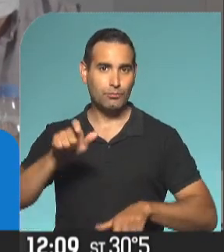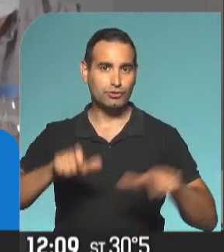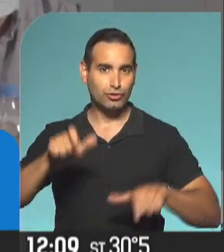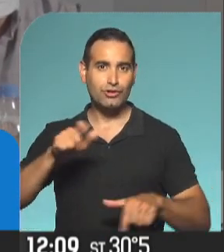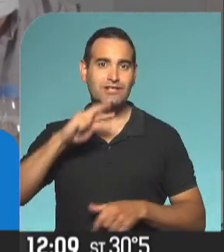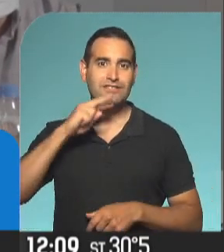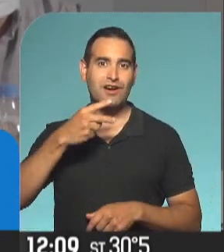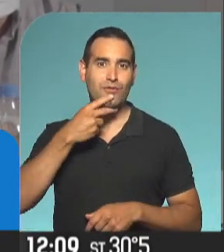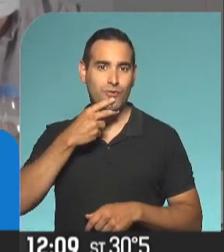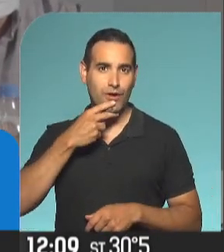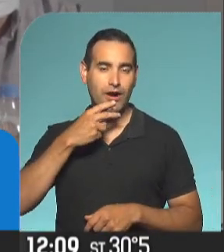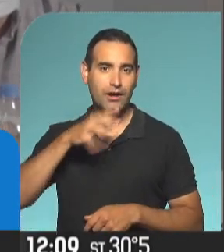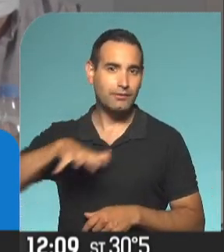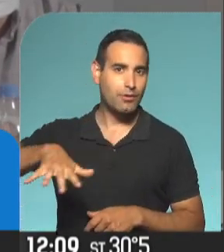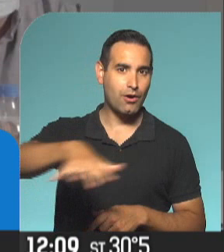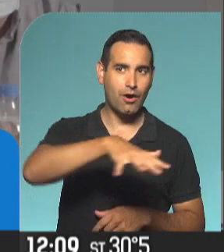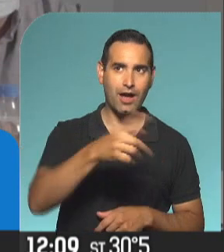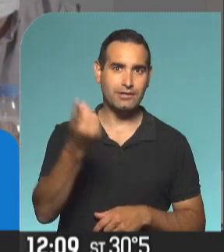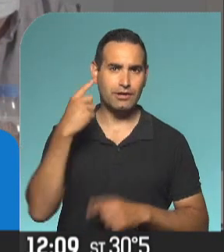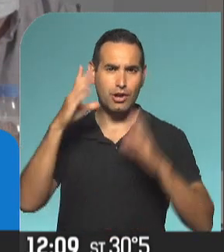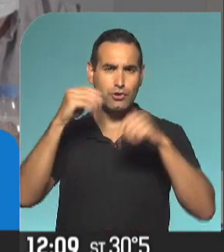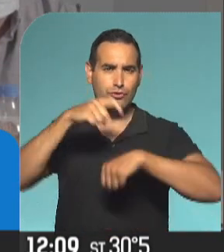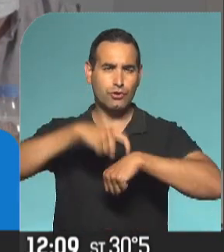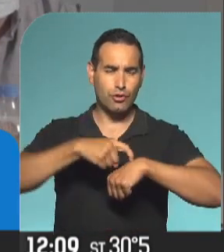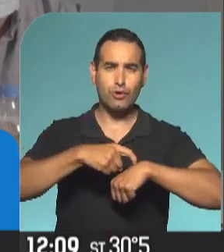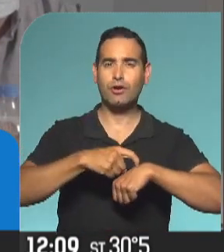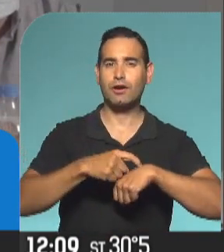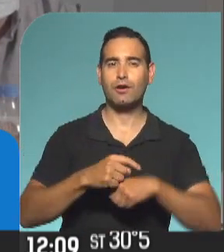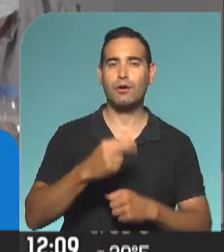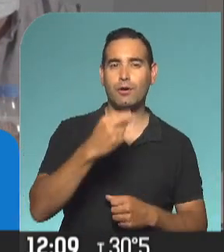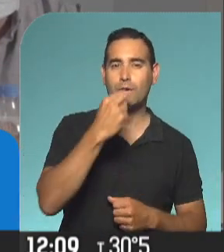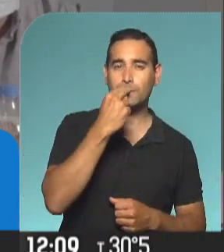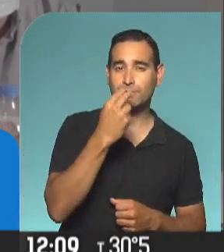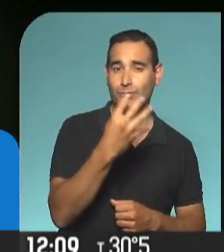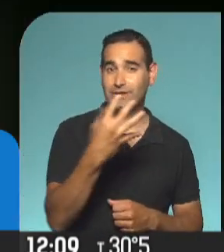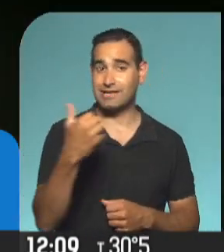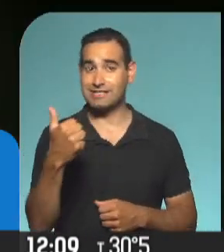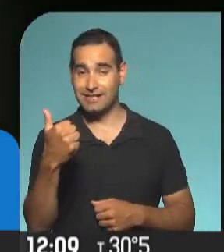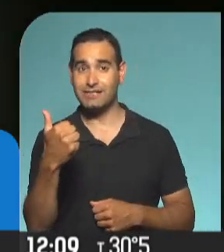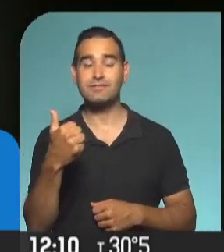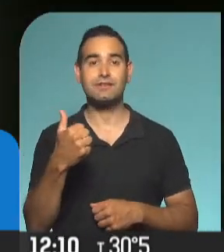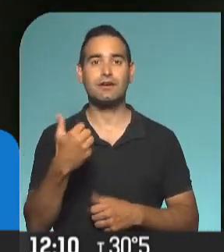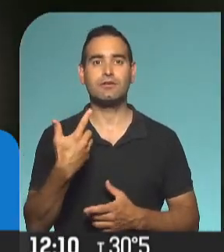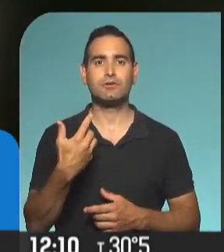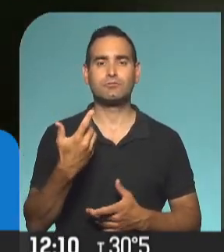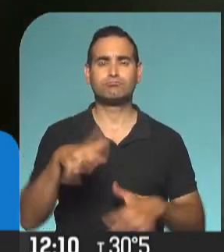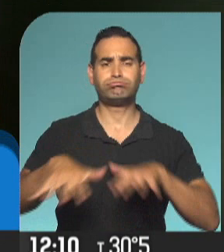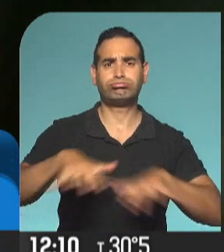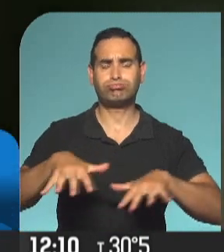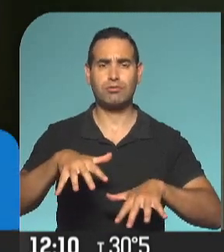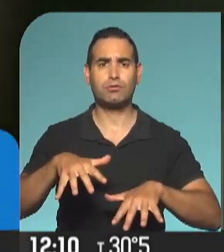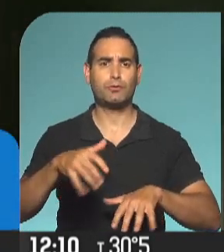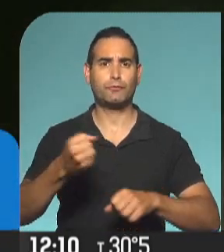la noche de ayer a las 23:46, un sismo de 6,8